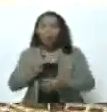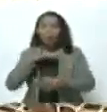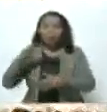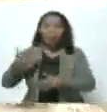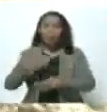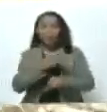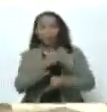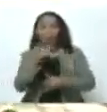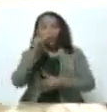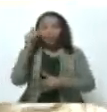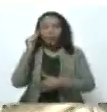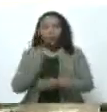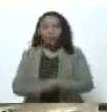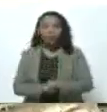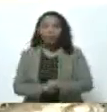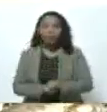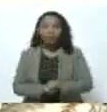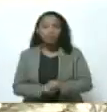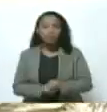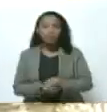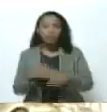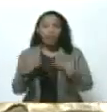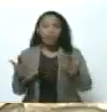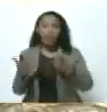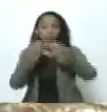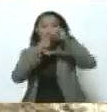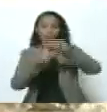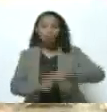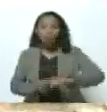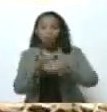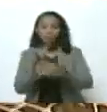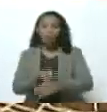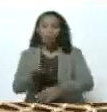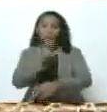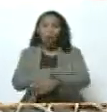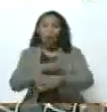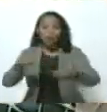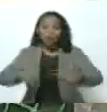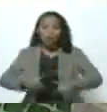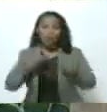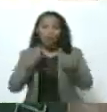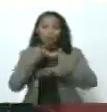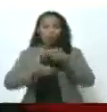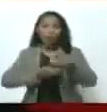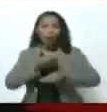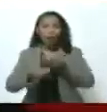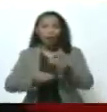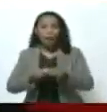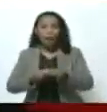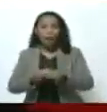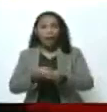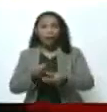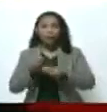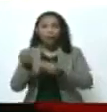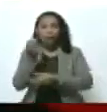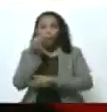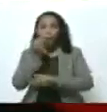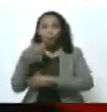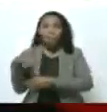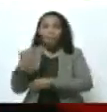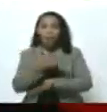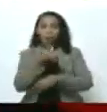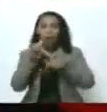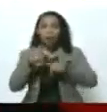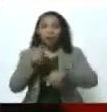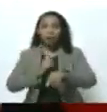pescadores, a nuestras pescadoras, es a sumar, a redoblar esfuerzos para garantizar el suministro de pescado en